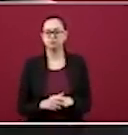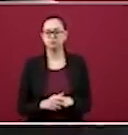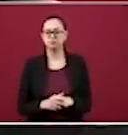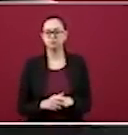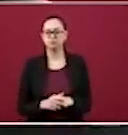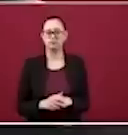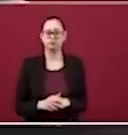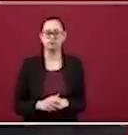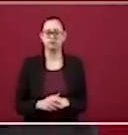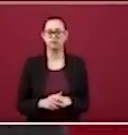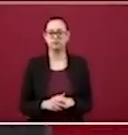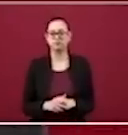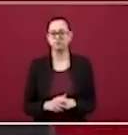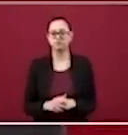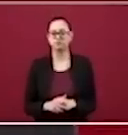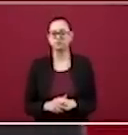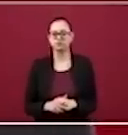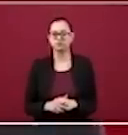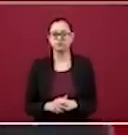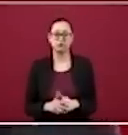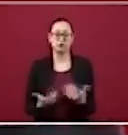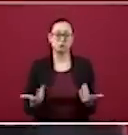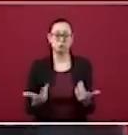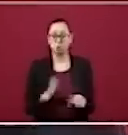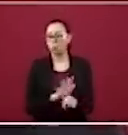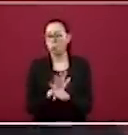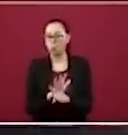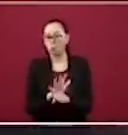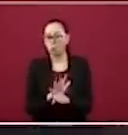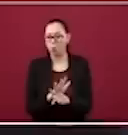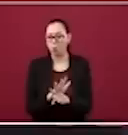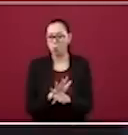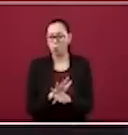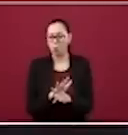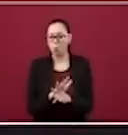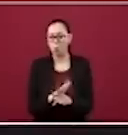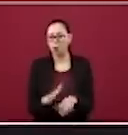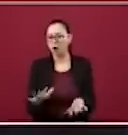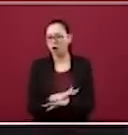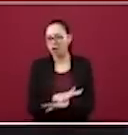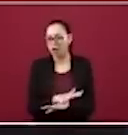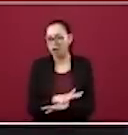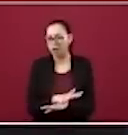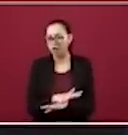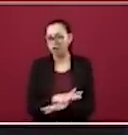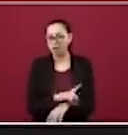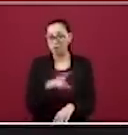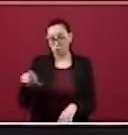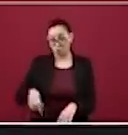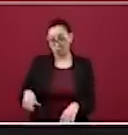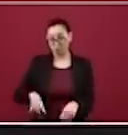en esta materia es de que no hay sindicatos promovidos por el